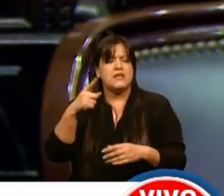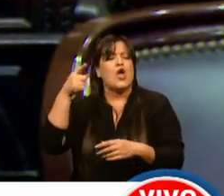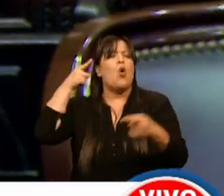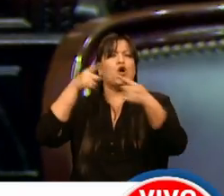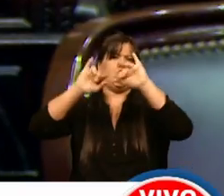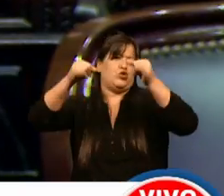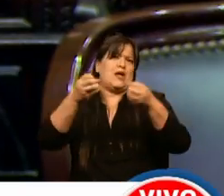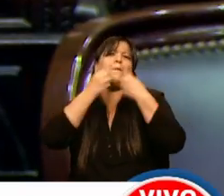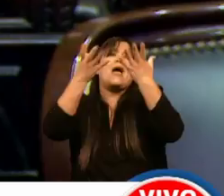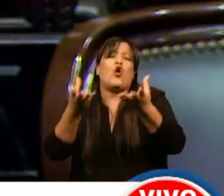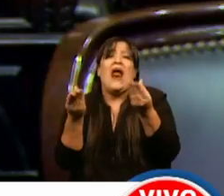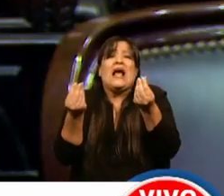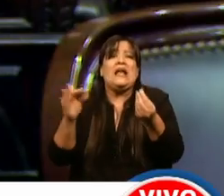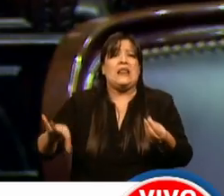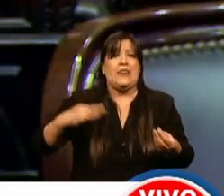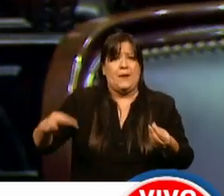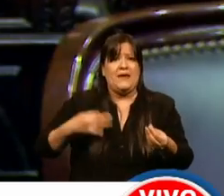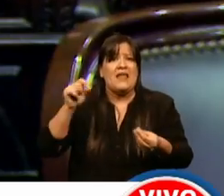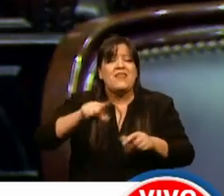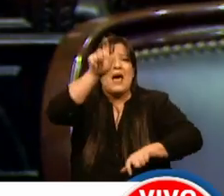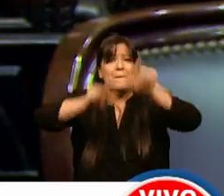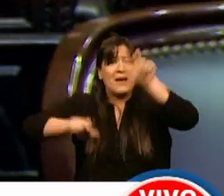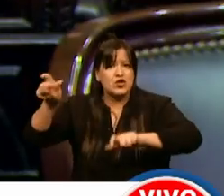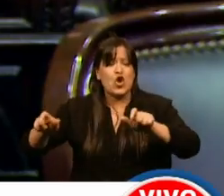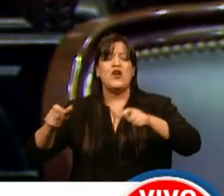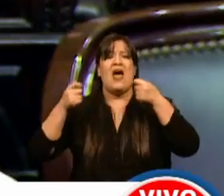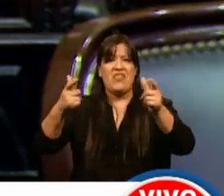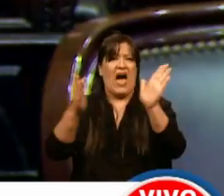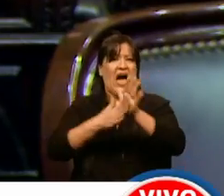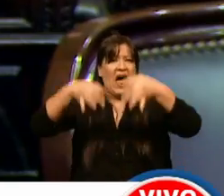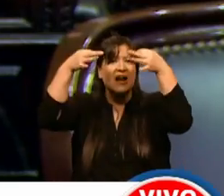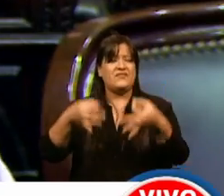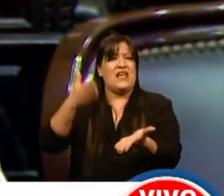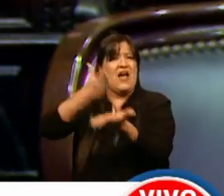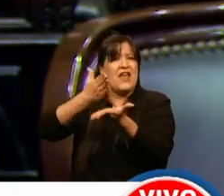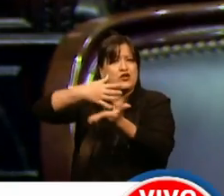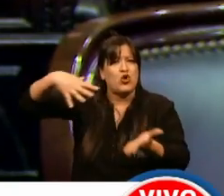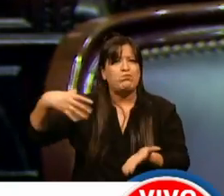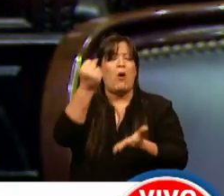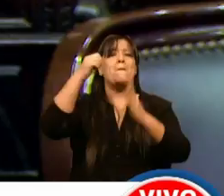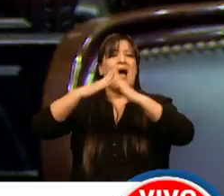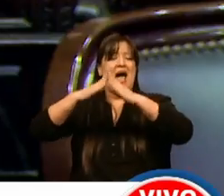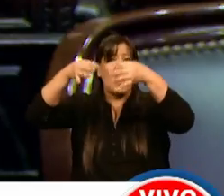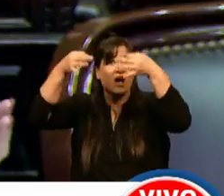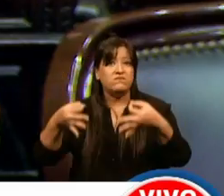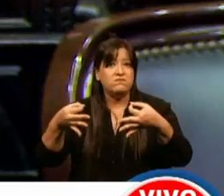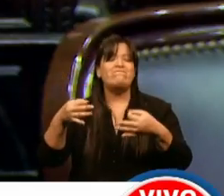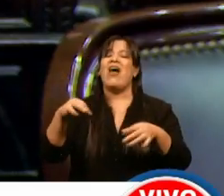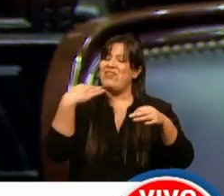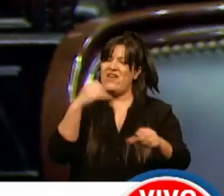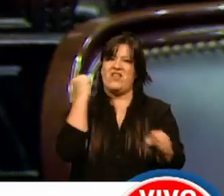la calidad de vida de los argentinos de garantizar este derecho al acceso a una hogar debemos trabajar